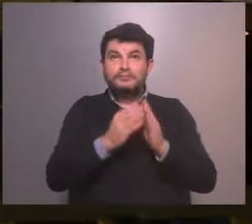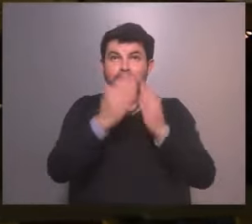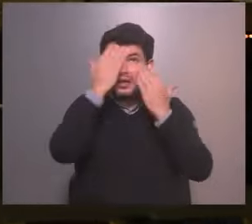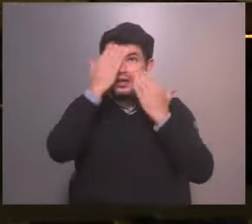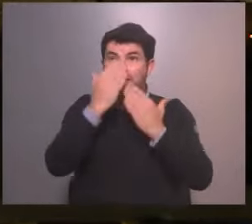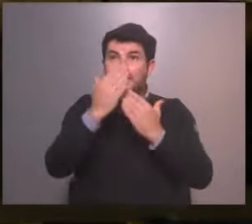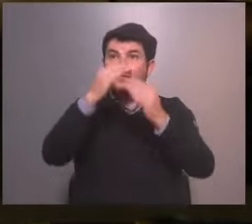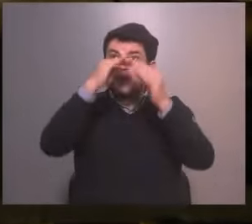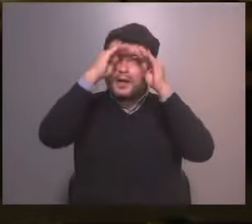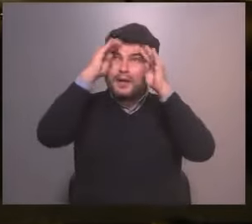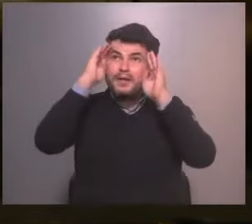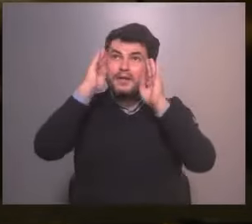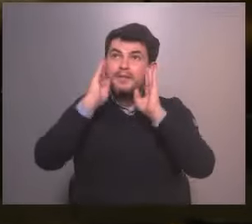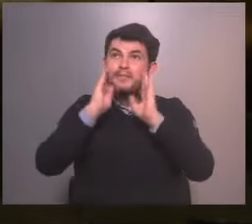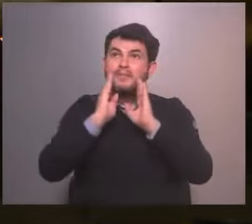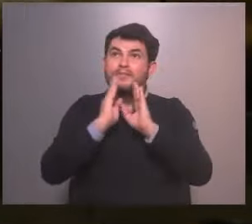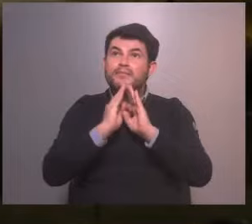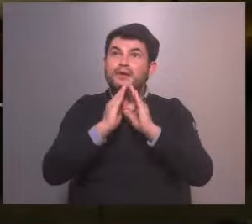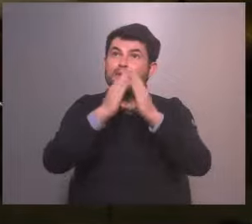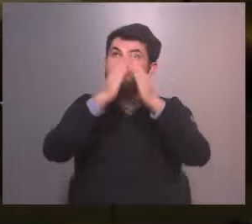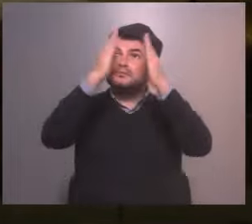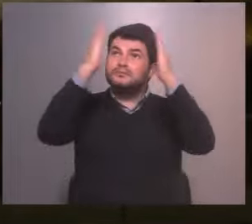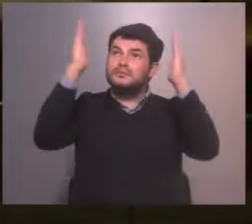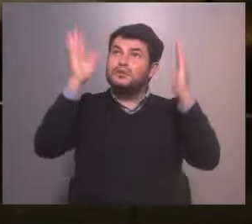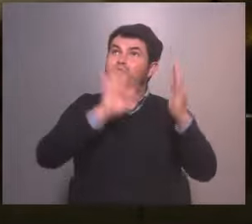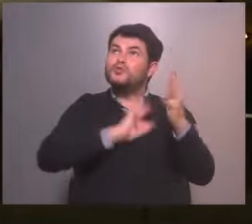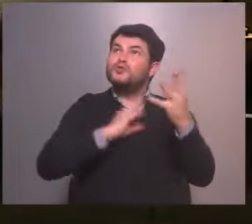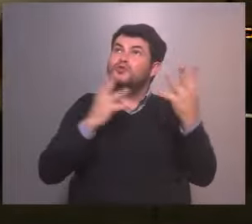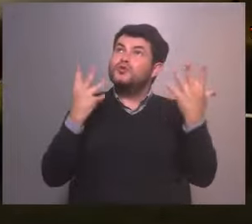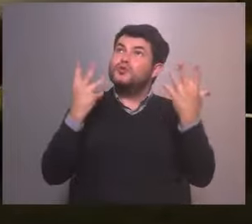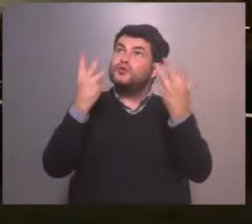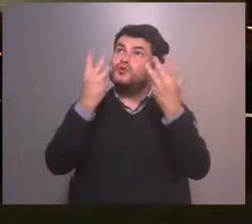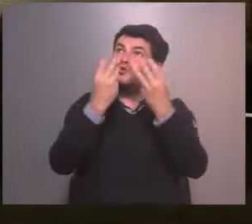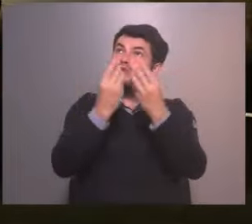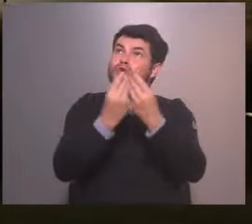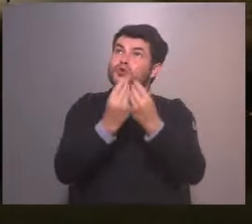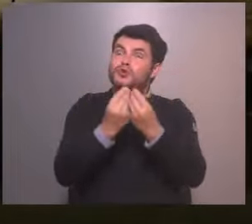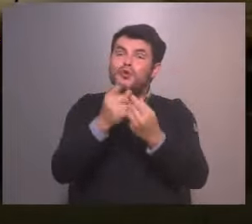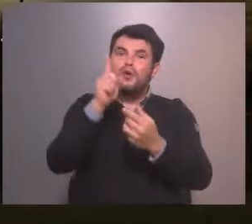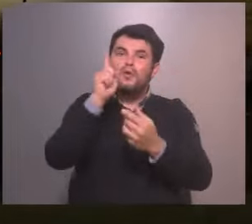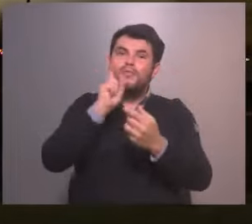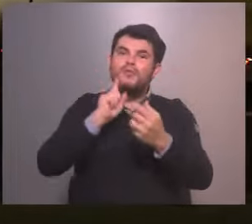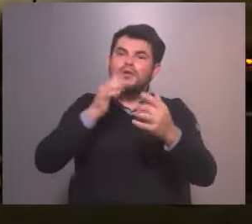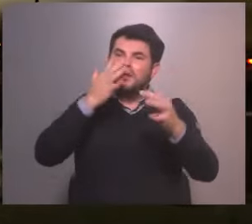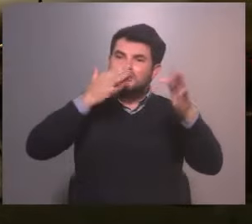mujeres, y bendito es el fruto de tu vientre, Jesús.